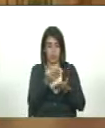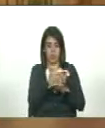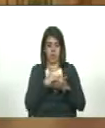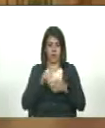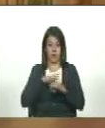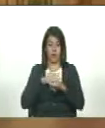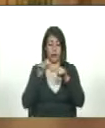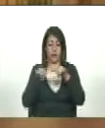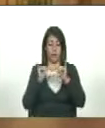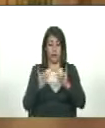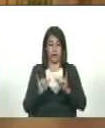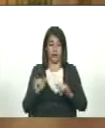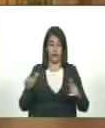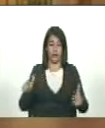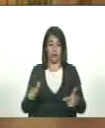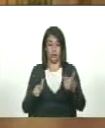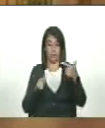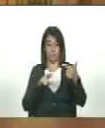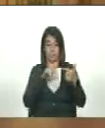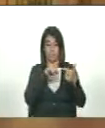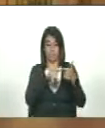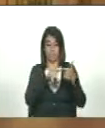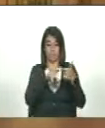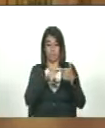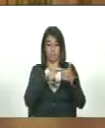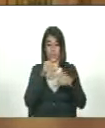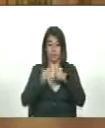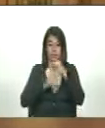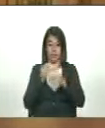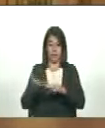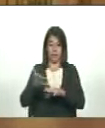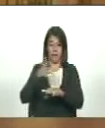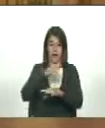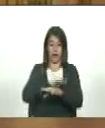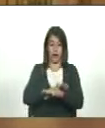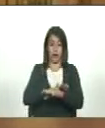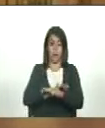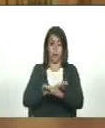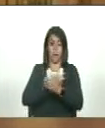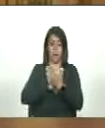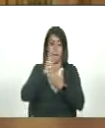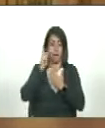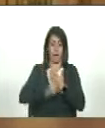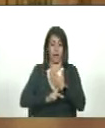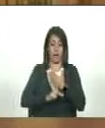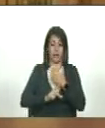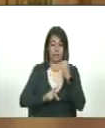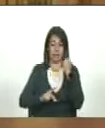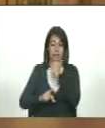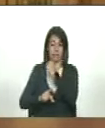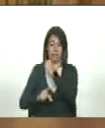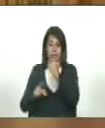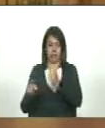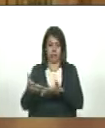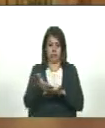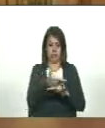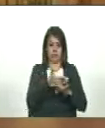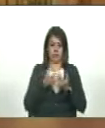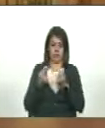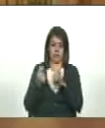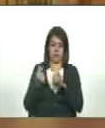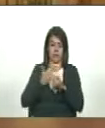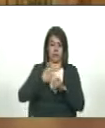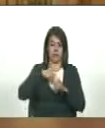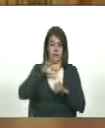fue justamente donde el enemigo empuñó sus peores armas para cercenar los ingresos de